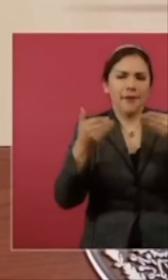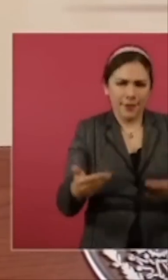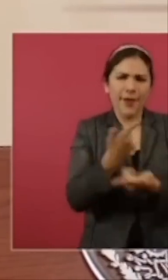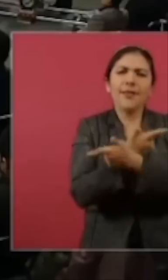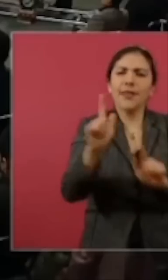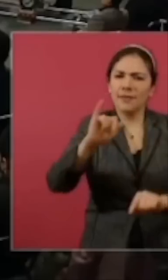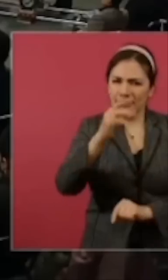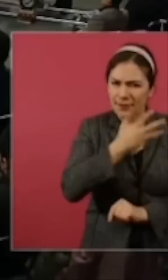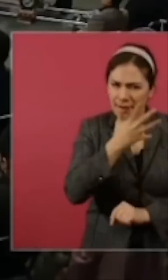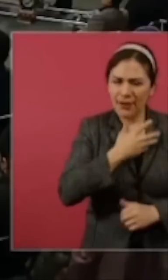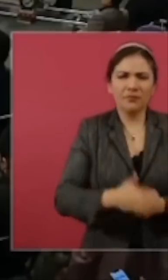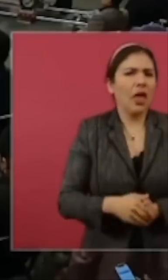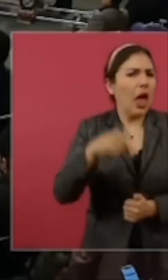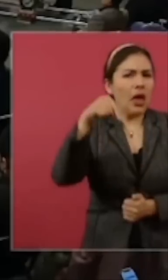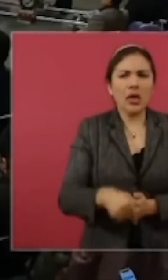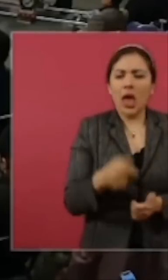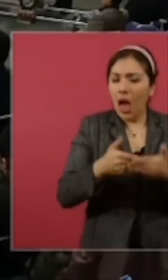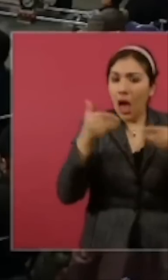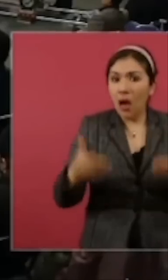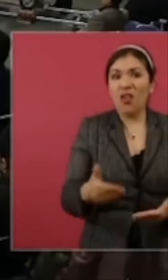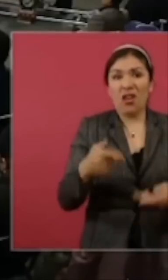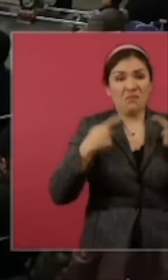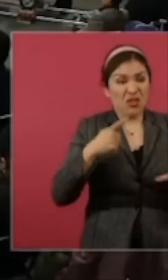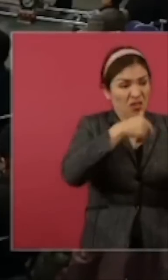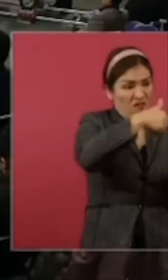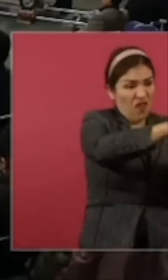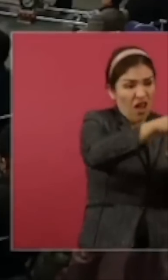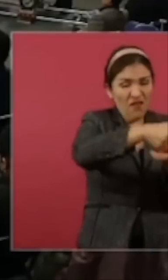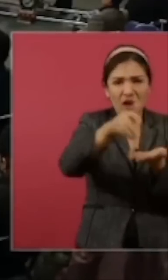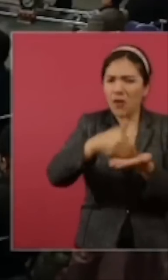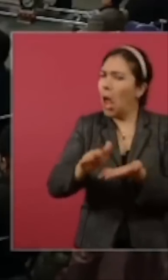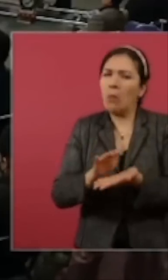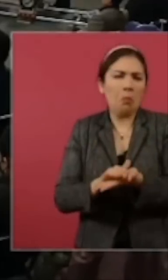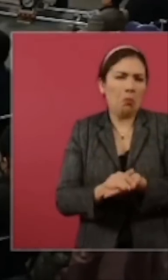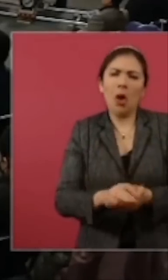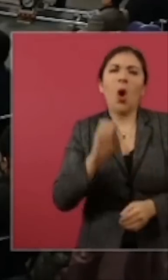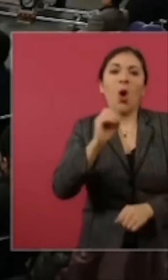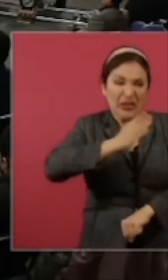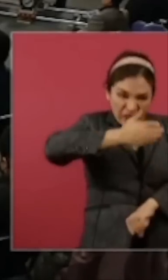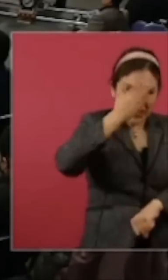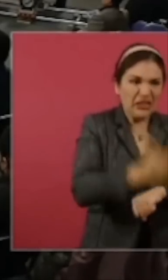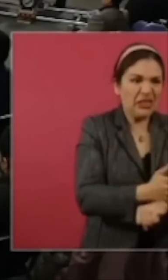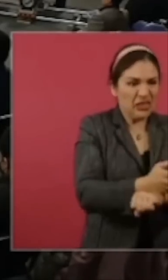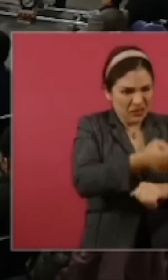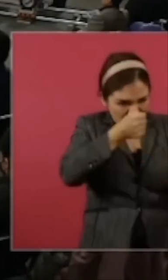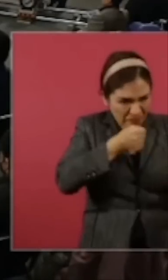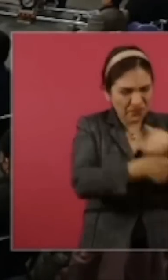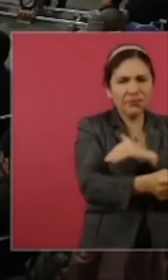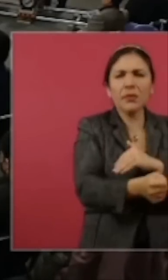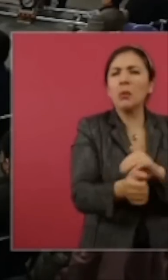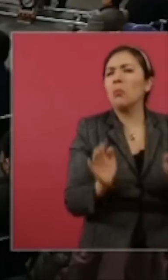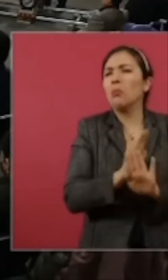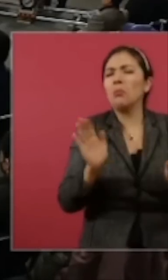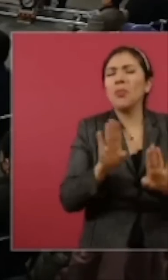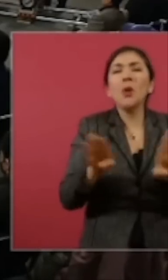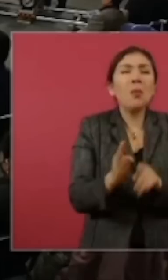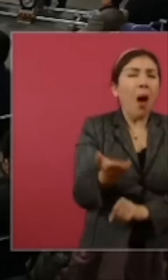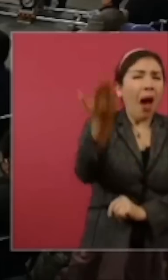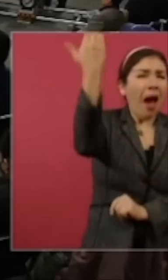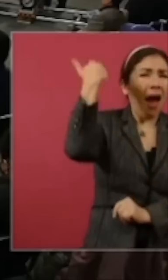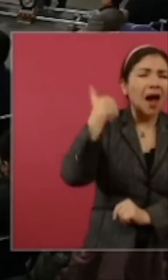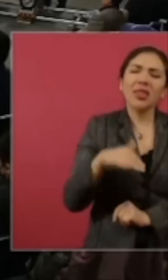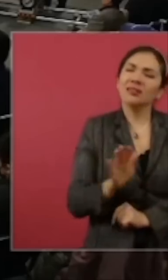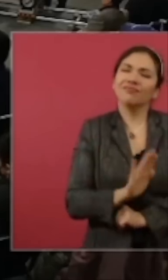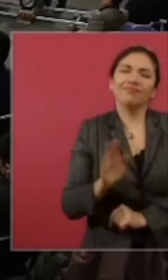No se desaloja a nadie, no se reprime a nadie. No es como antes.